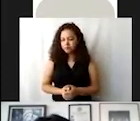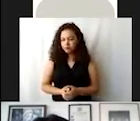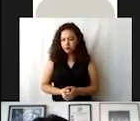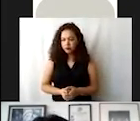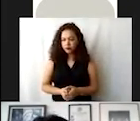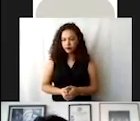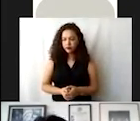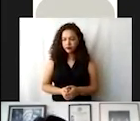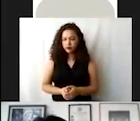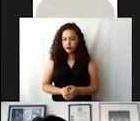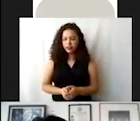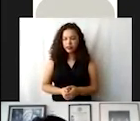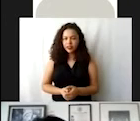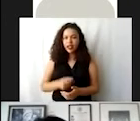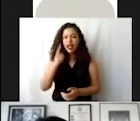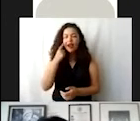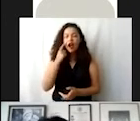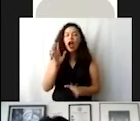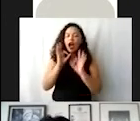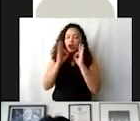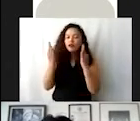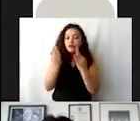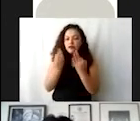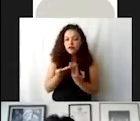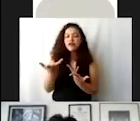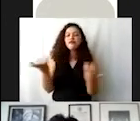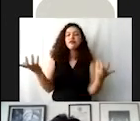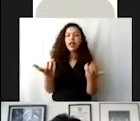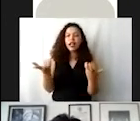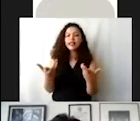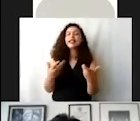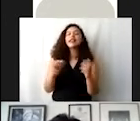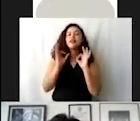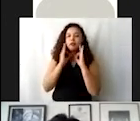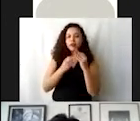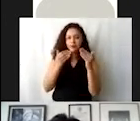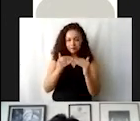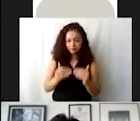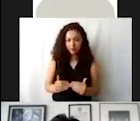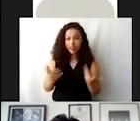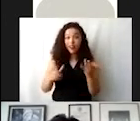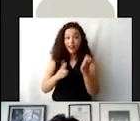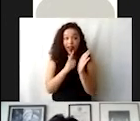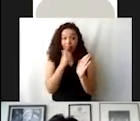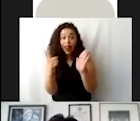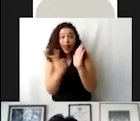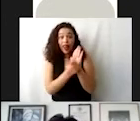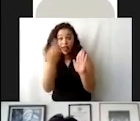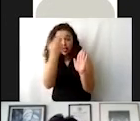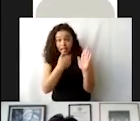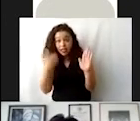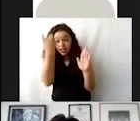ahora sí, la parte operativa, ¿cómo lo tenemos que llevar a cabo? Vamos a ver la parte legal, qué es lo que me